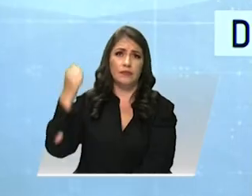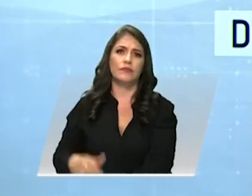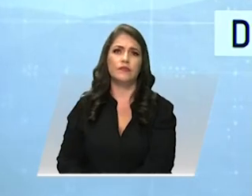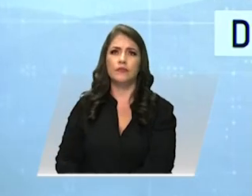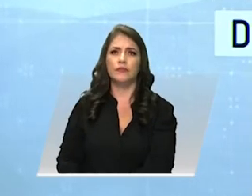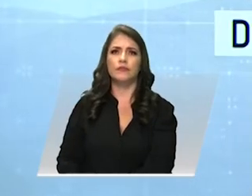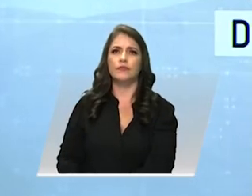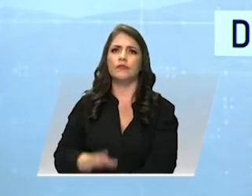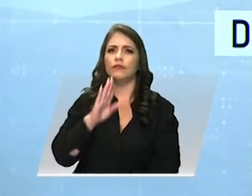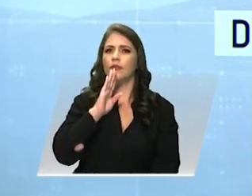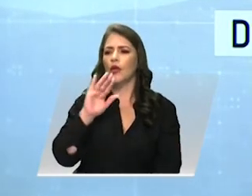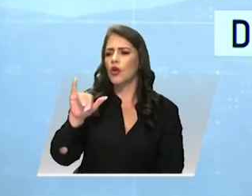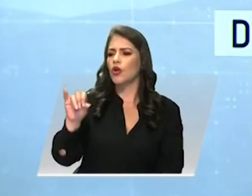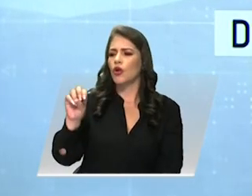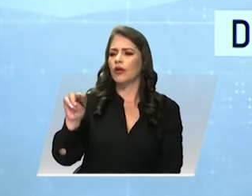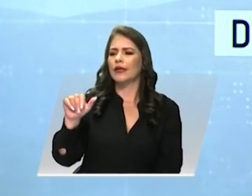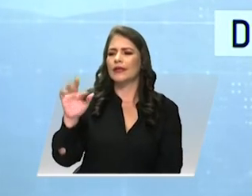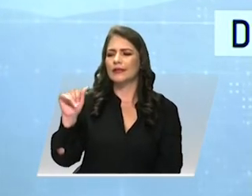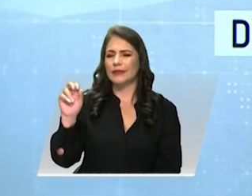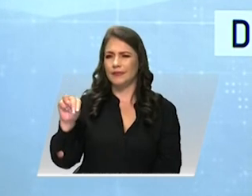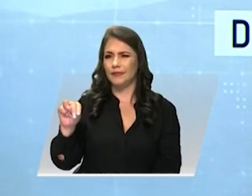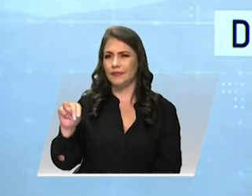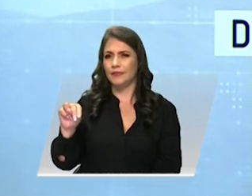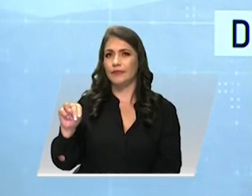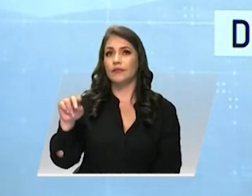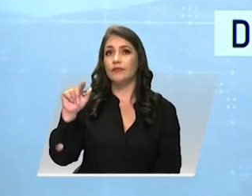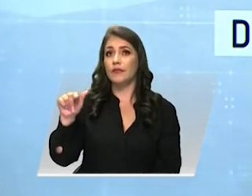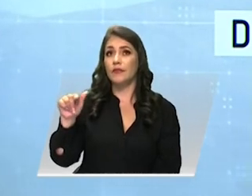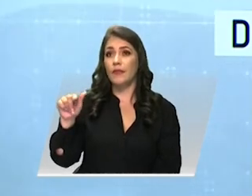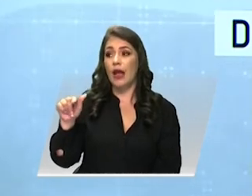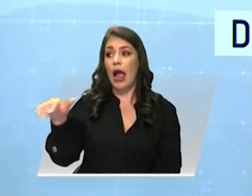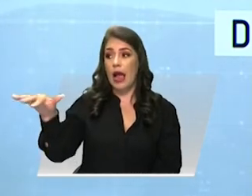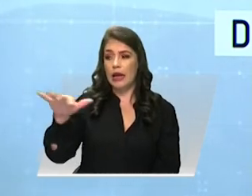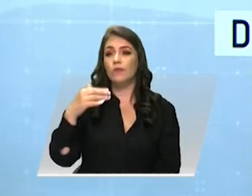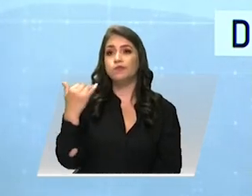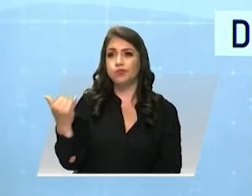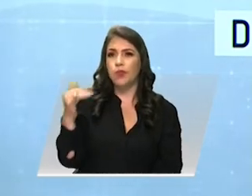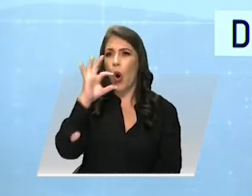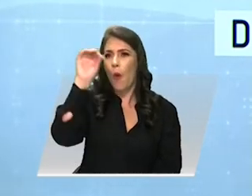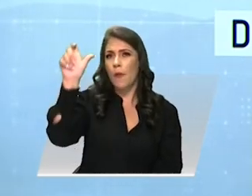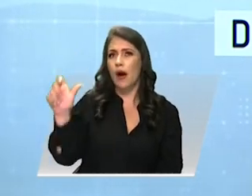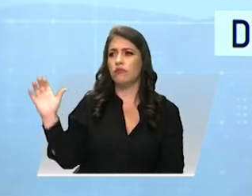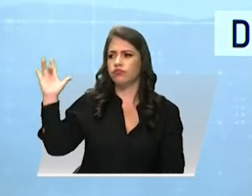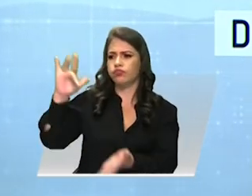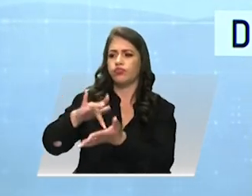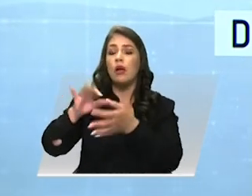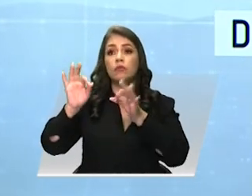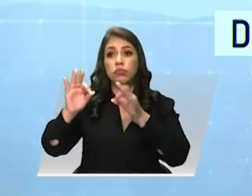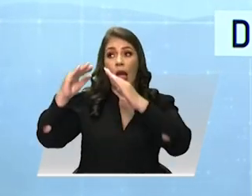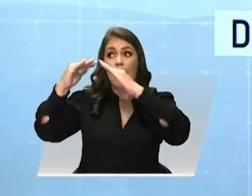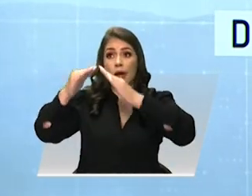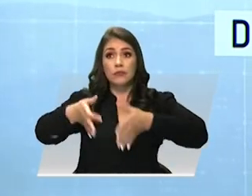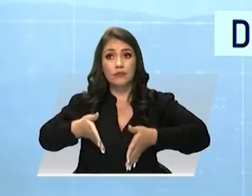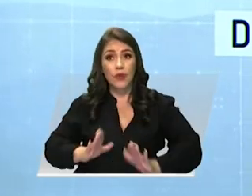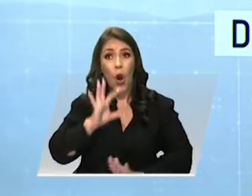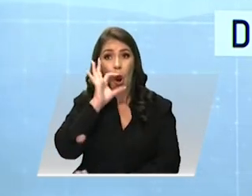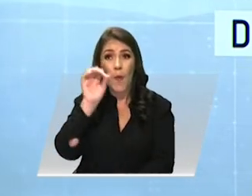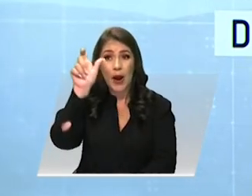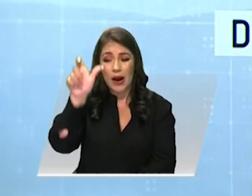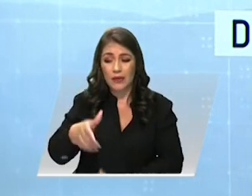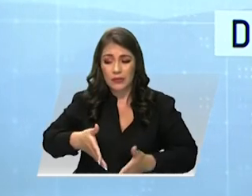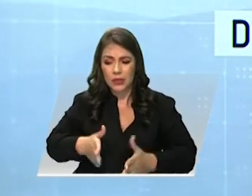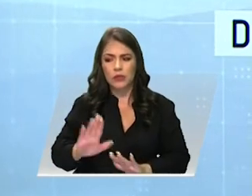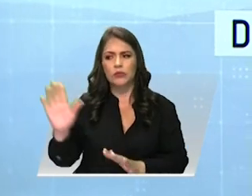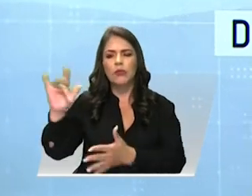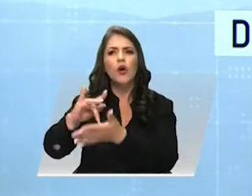con Jonathan Barrera, corresponsal de Teleantioquia Noticias en la subregión cafetera. Estuvo en la casa donde nació el beato y nos entrega más detalles sobre la